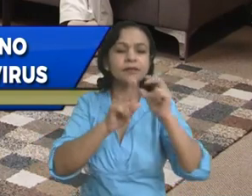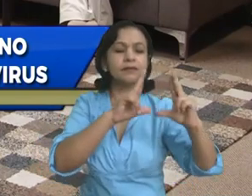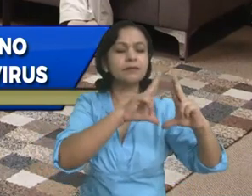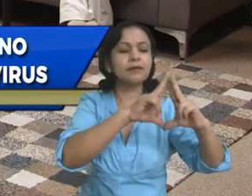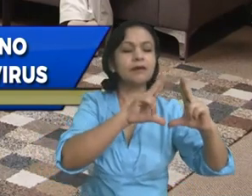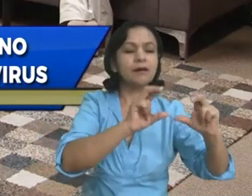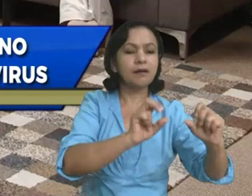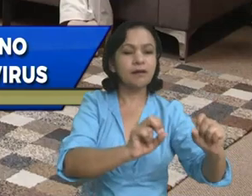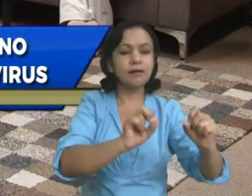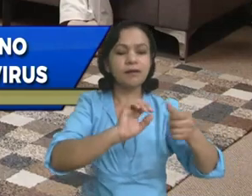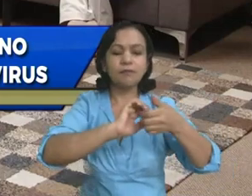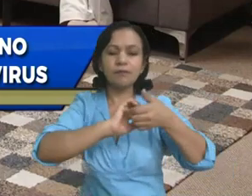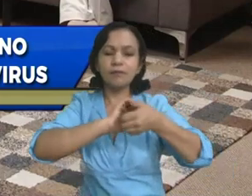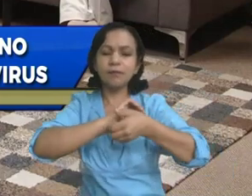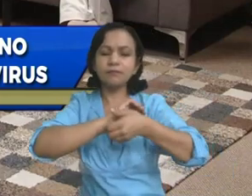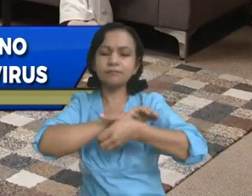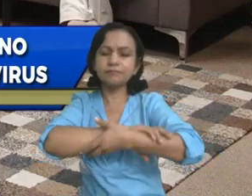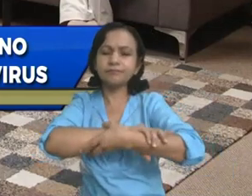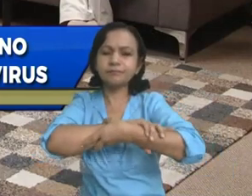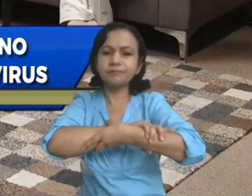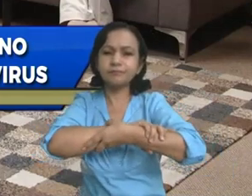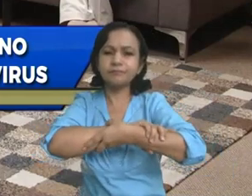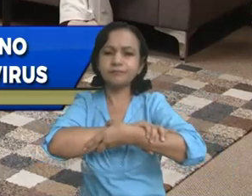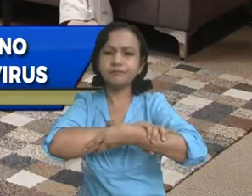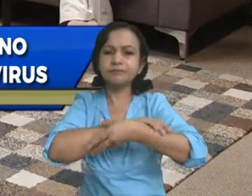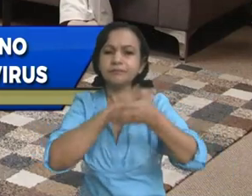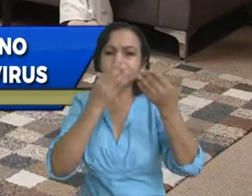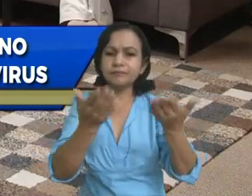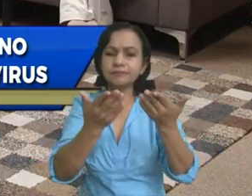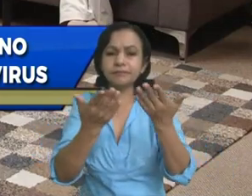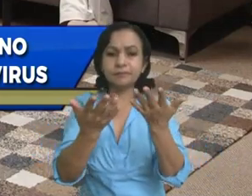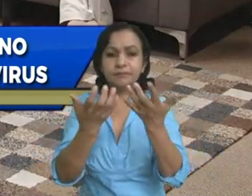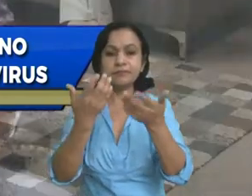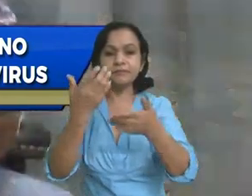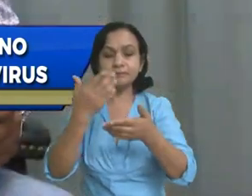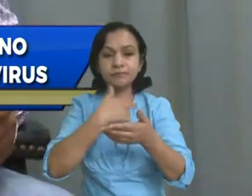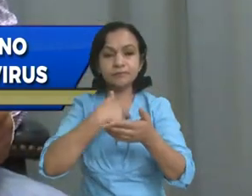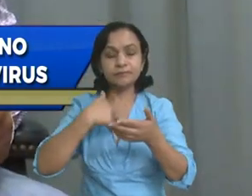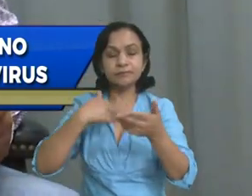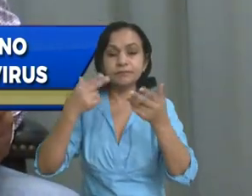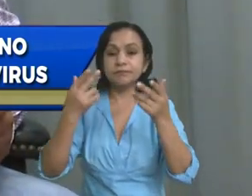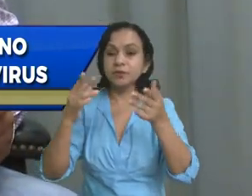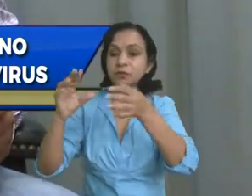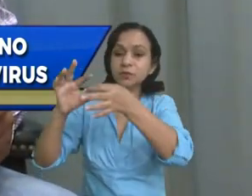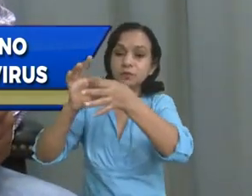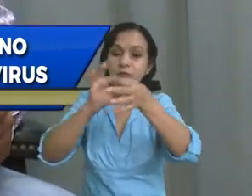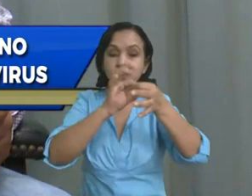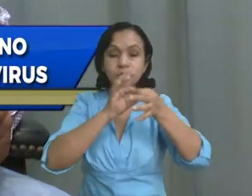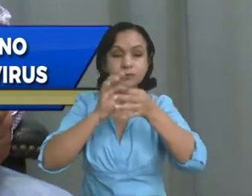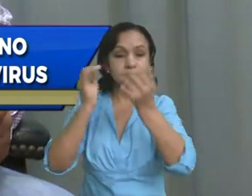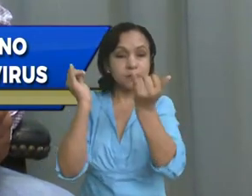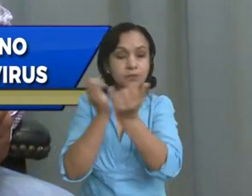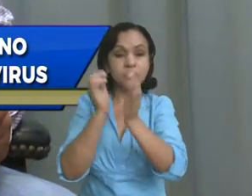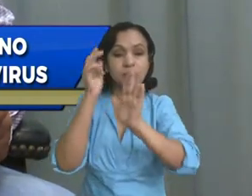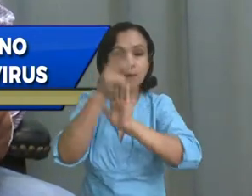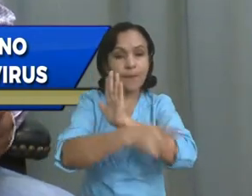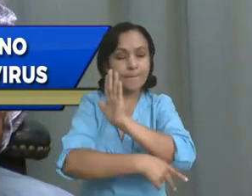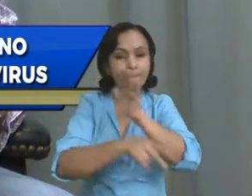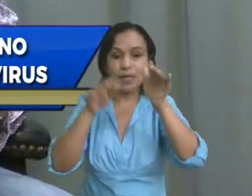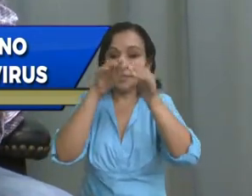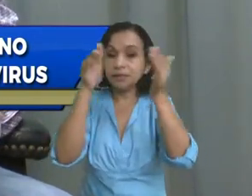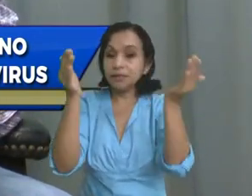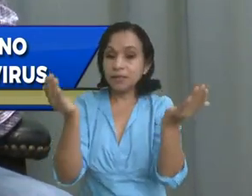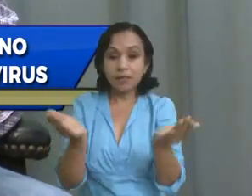en los que hay un lazo fraterno, además un anhelo de construcción de la patria grande, pero en realidad están presentes en todo el